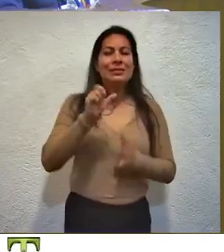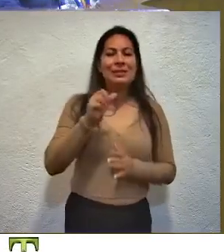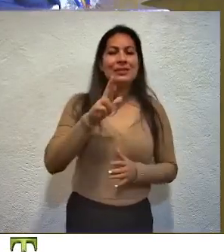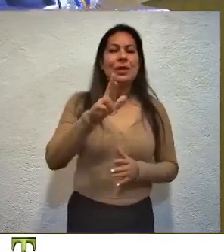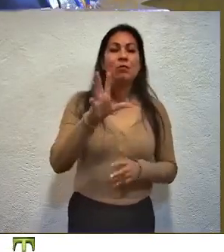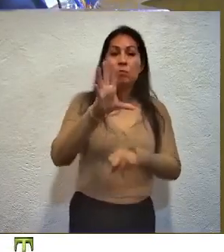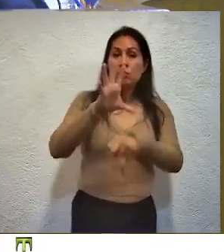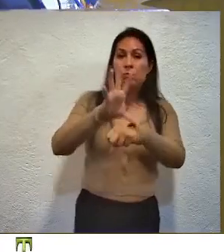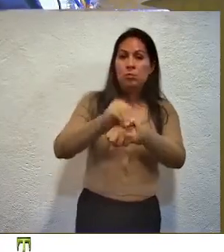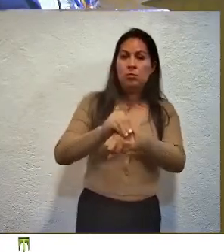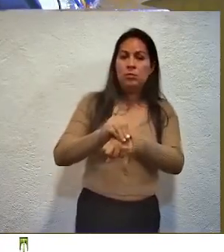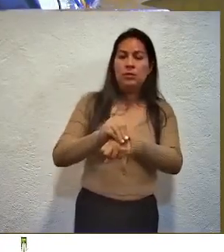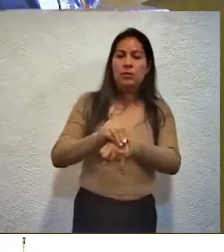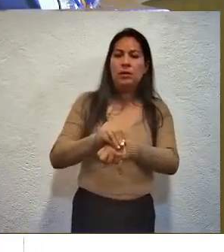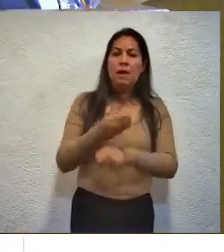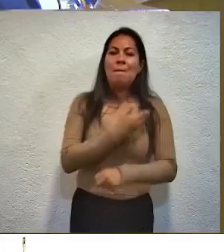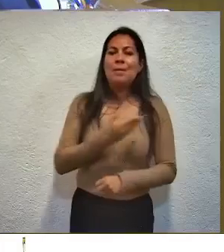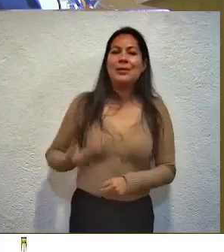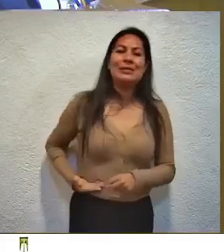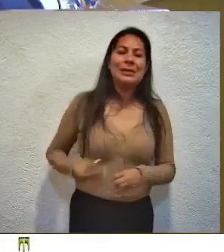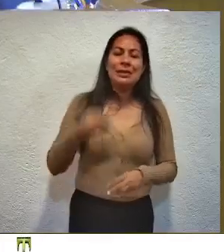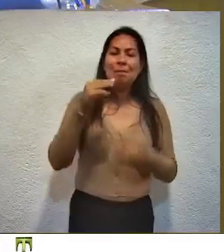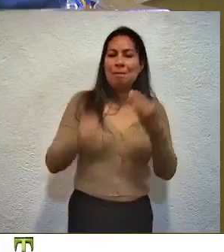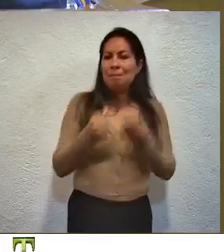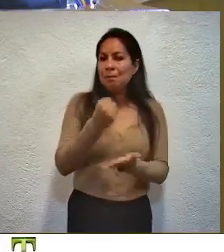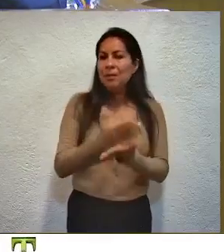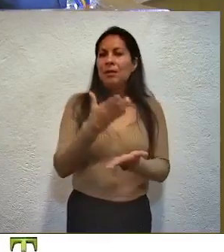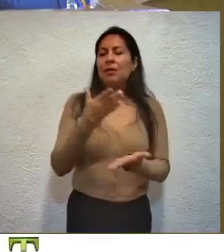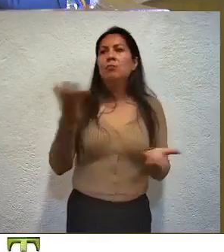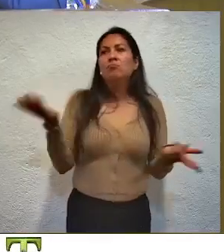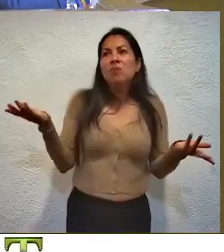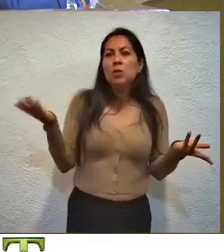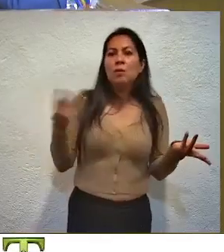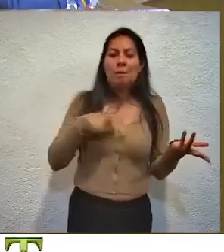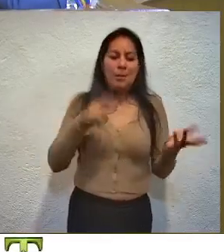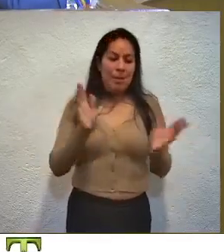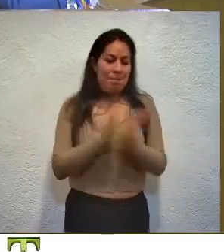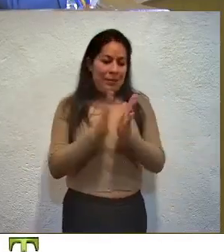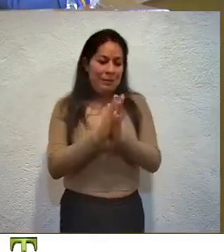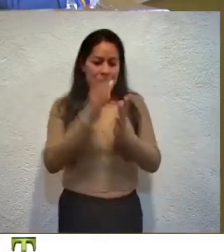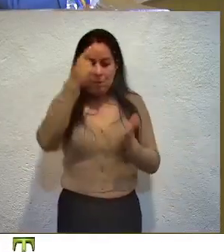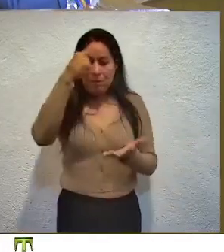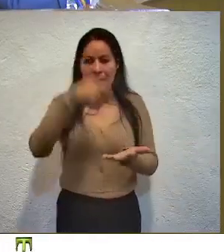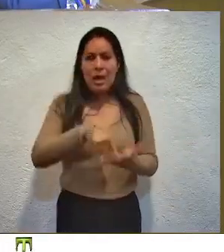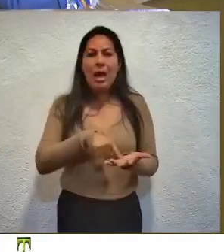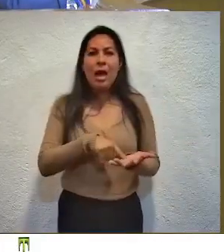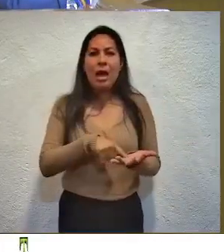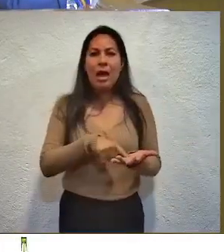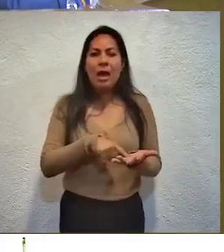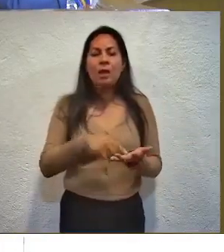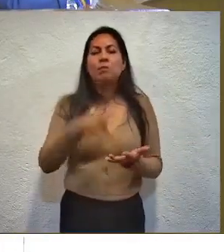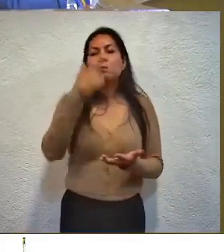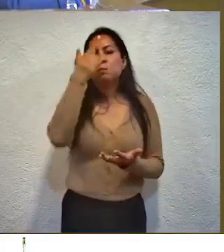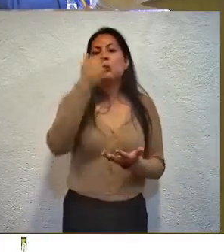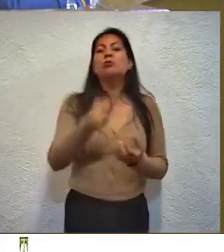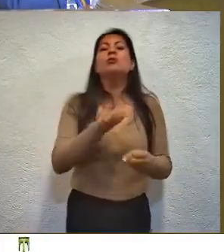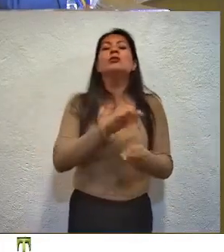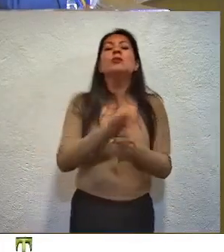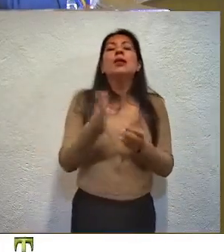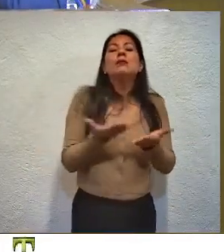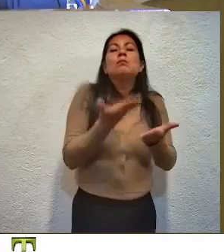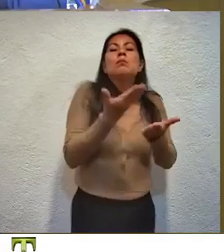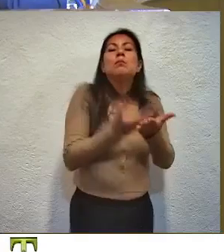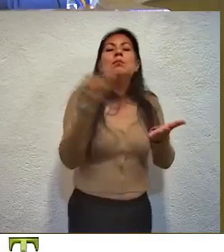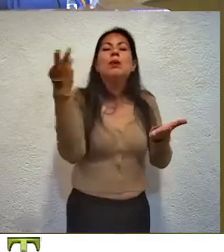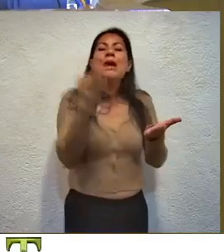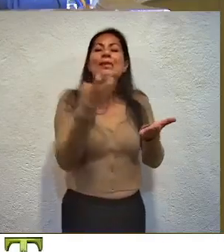Con su venia, magistrada presidenta. Bueno, mi intervención es para dar las razones por las cuales pongo o